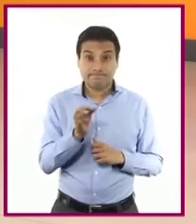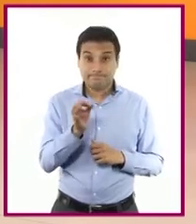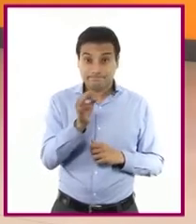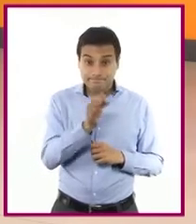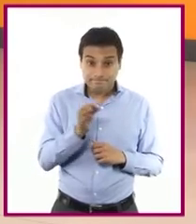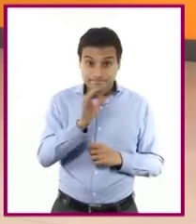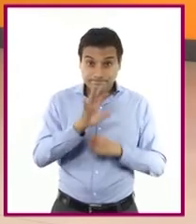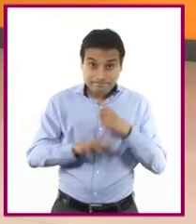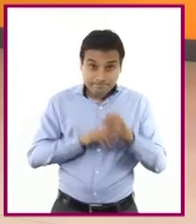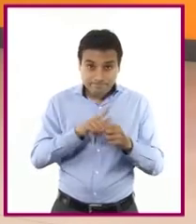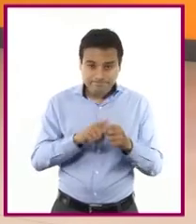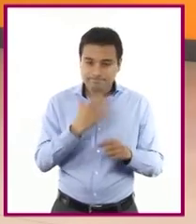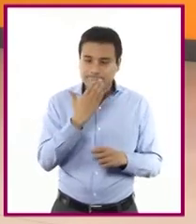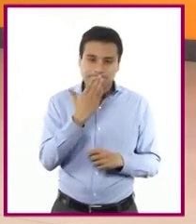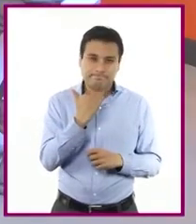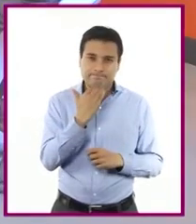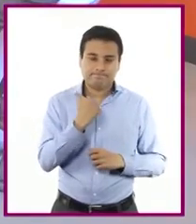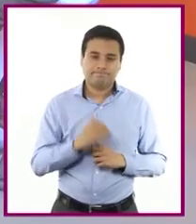los animales.